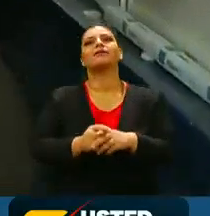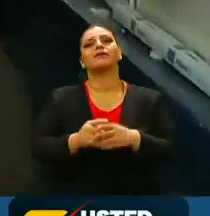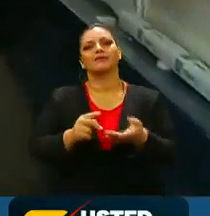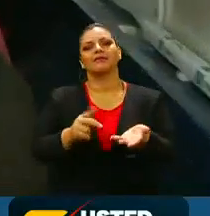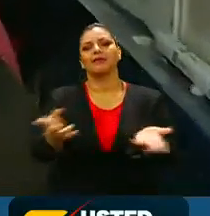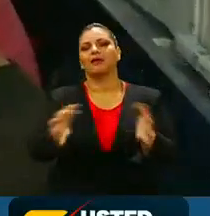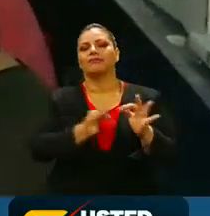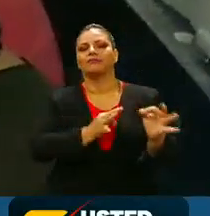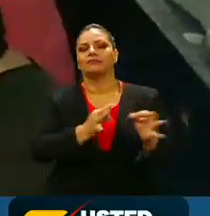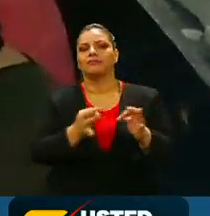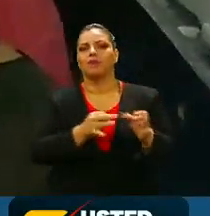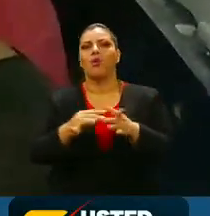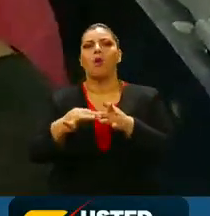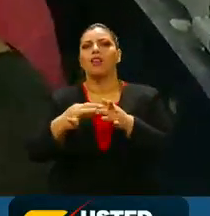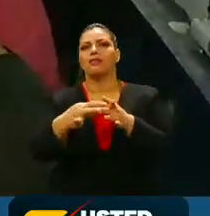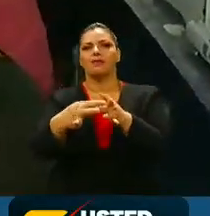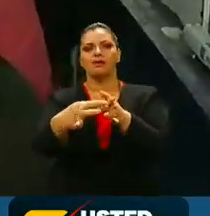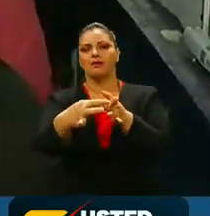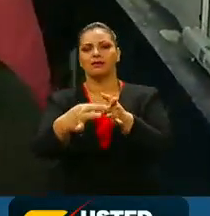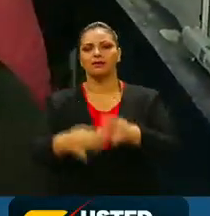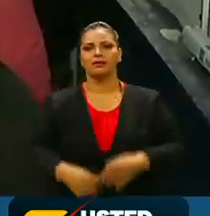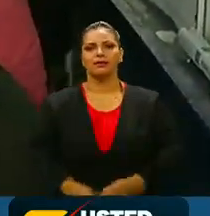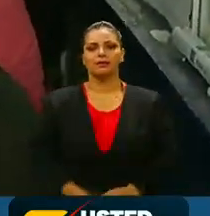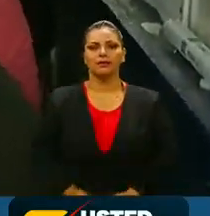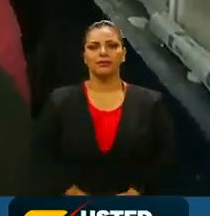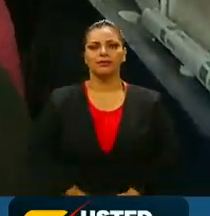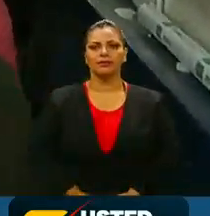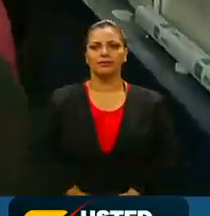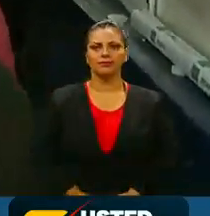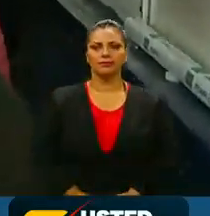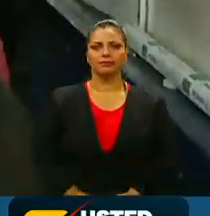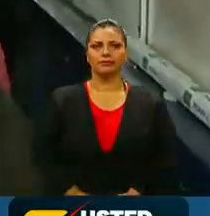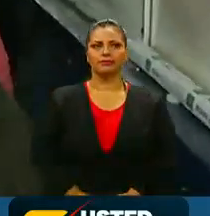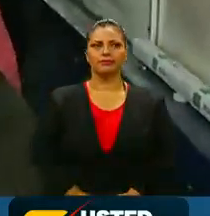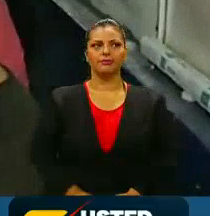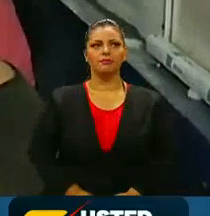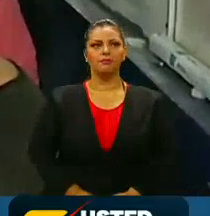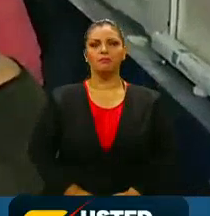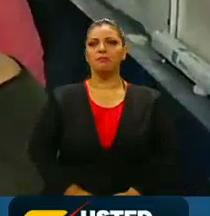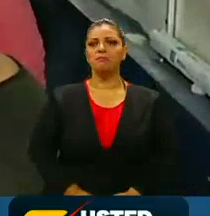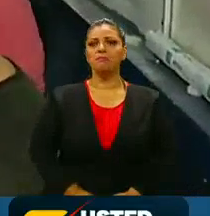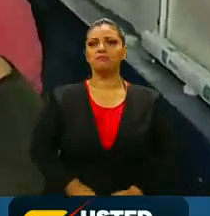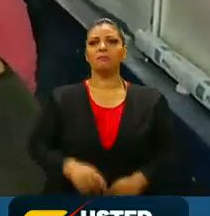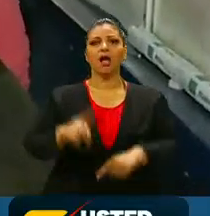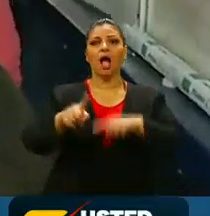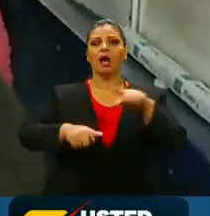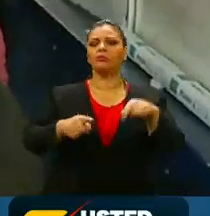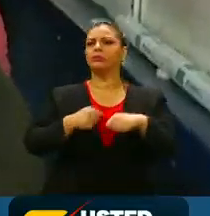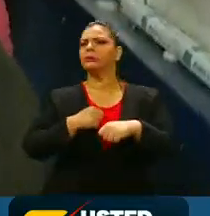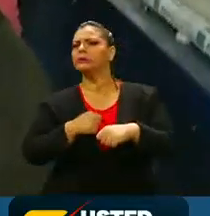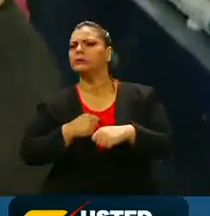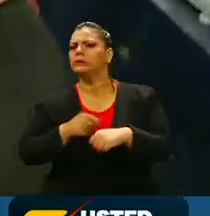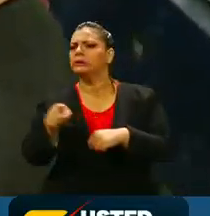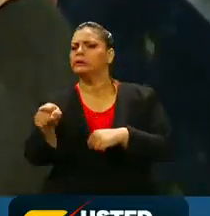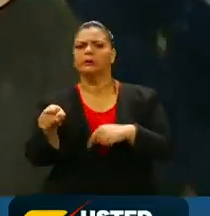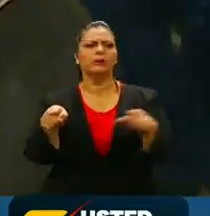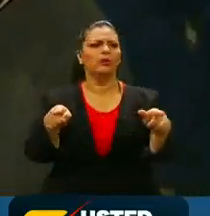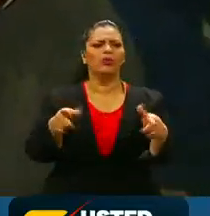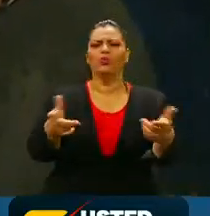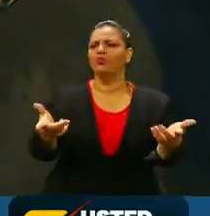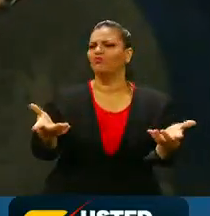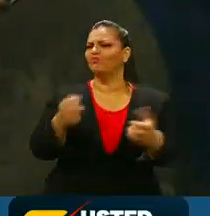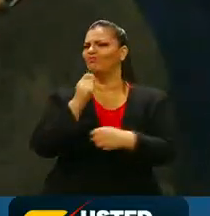dando información. Hay personas pues que lamentablemente tienen desconocimiento de dónde les toca votar, y entonces para eso están